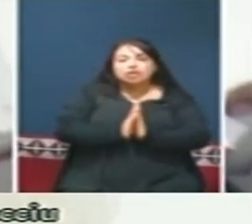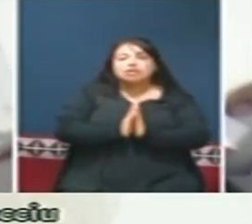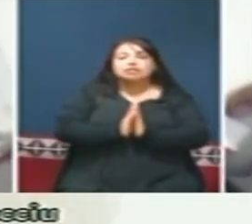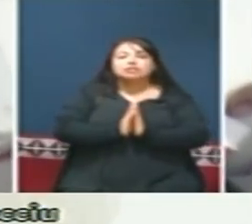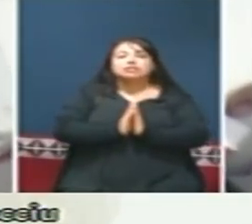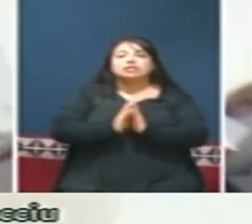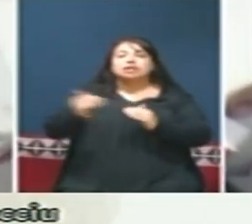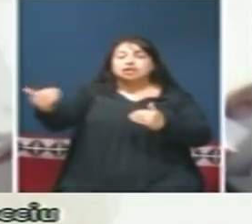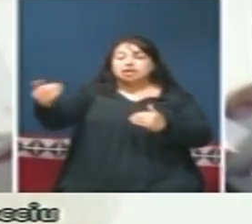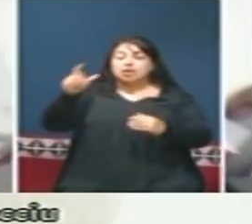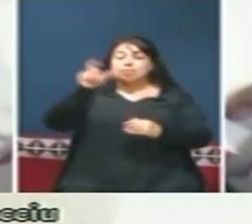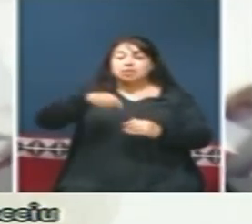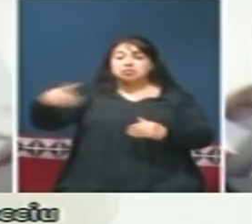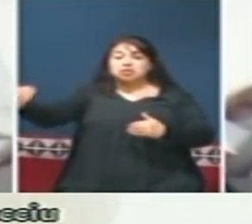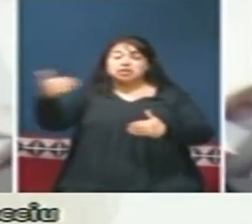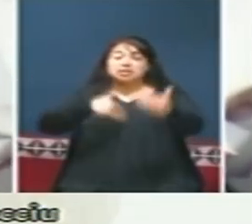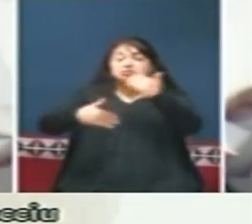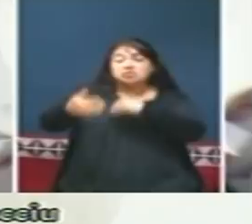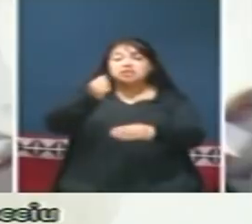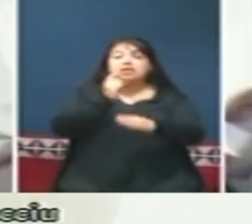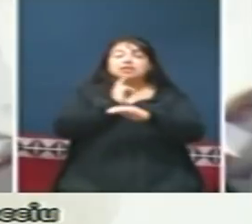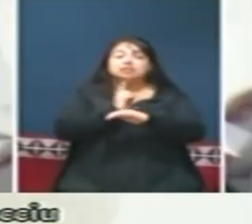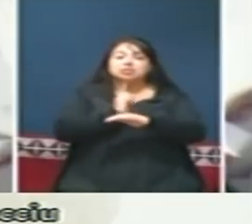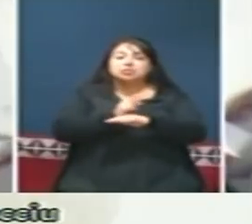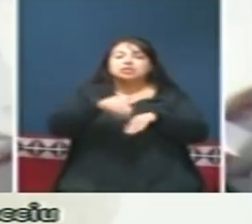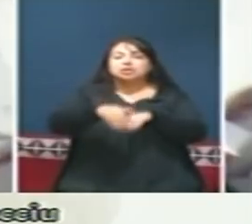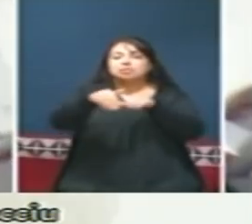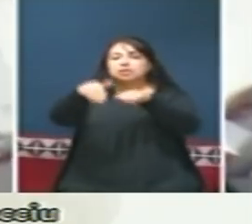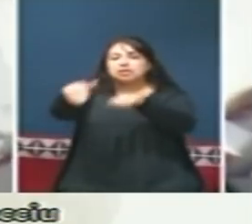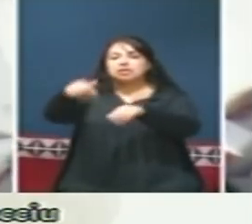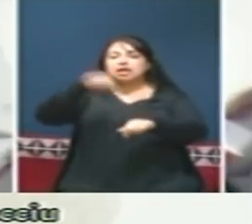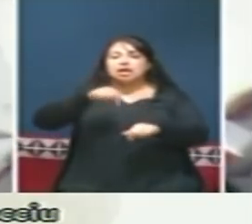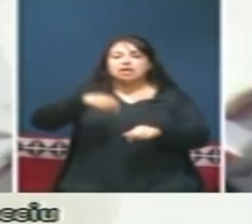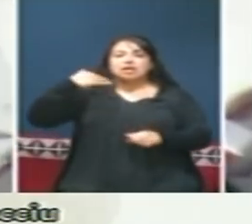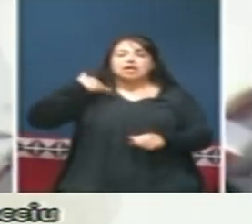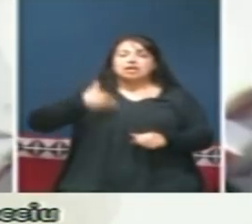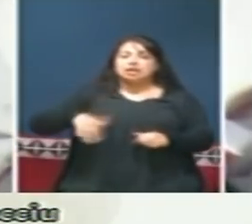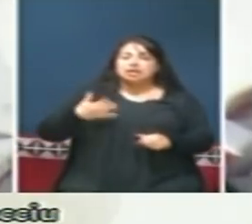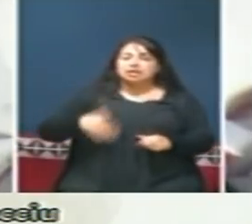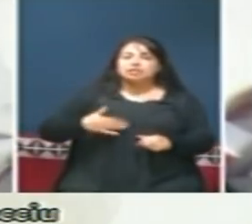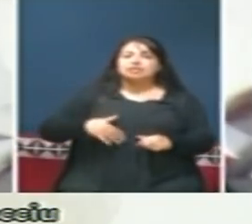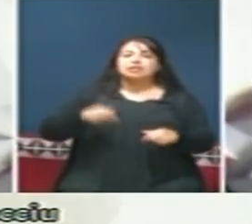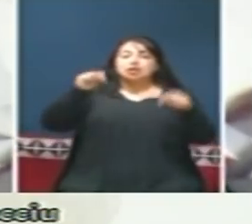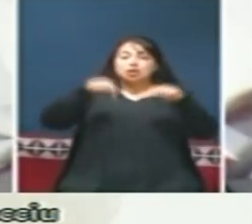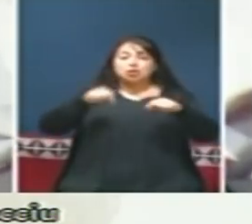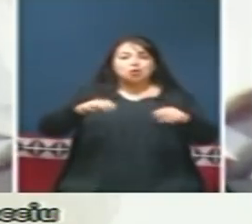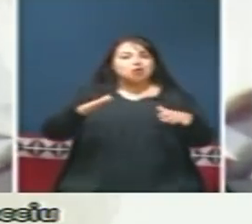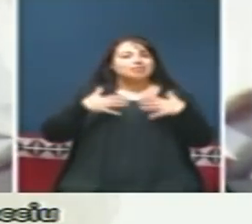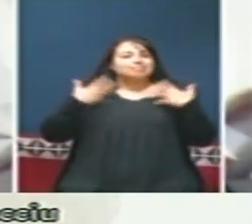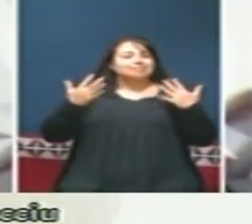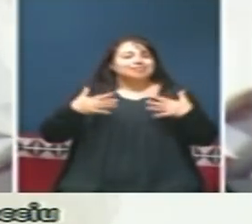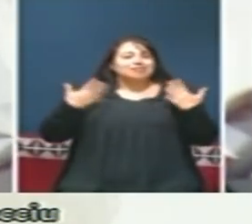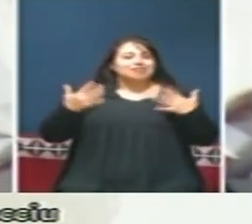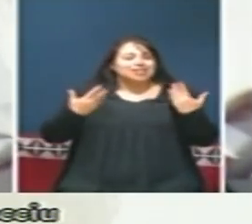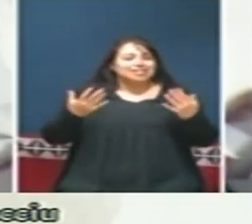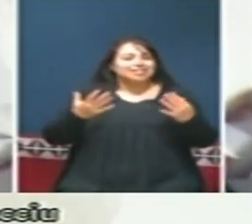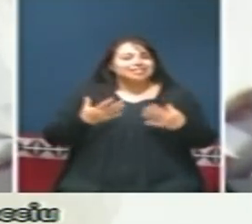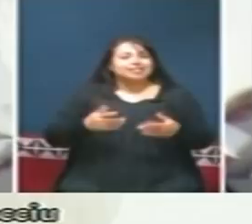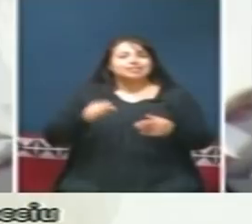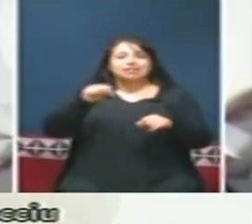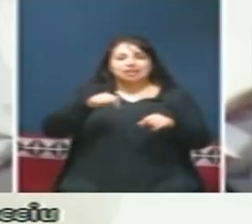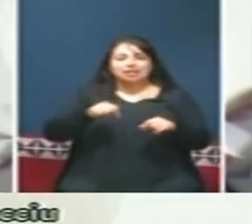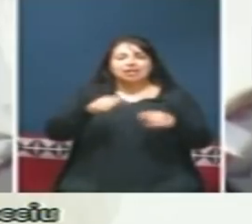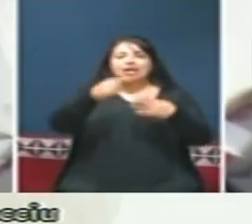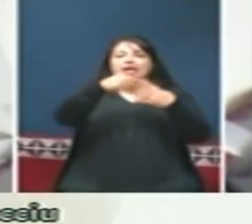esta iglesia que peregrina en Argentina, que hoy se alegra en torno a los cuatro mártires que